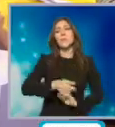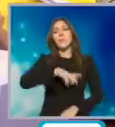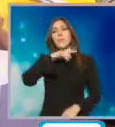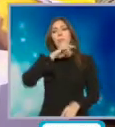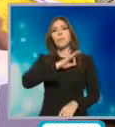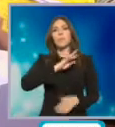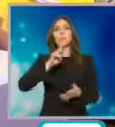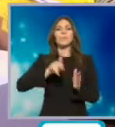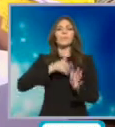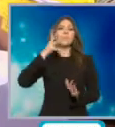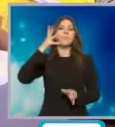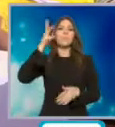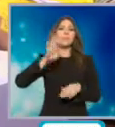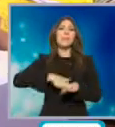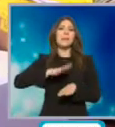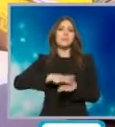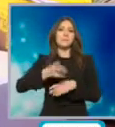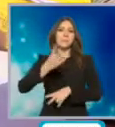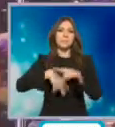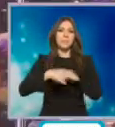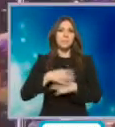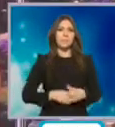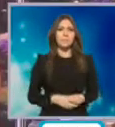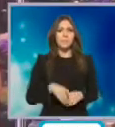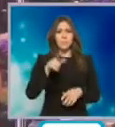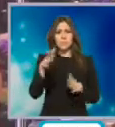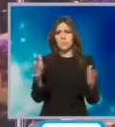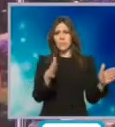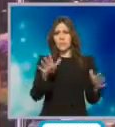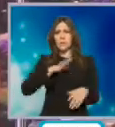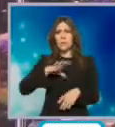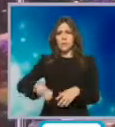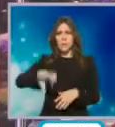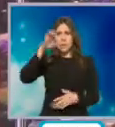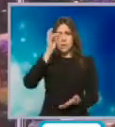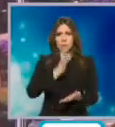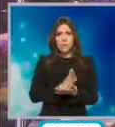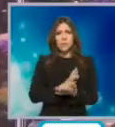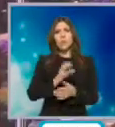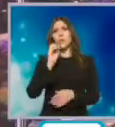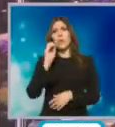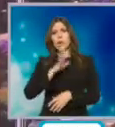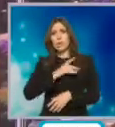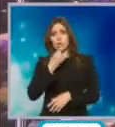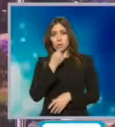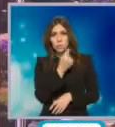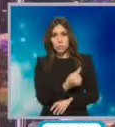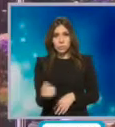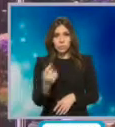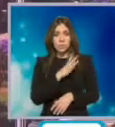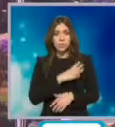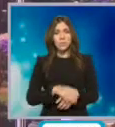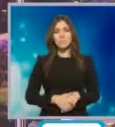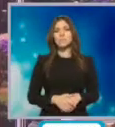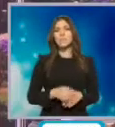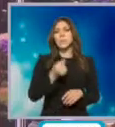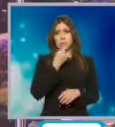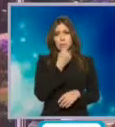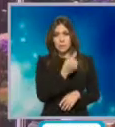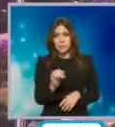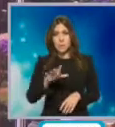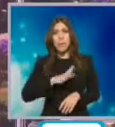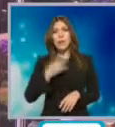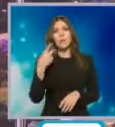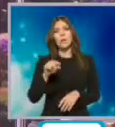específicas para que estos síntomas aparezcan? ¿Se puede presentar en niños, por ejemplo? Es muy poco frecuente, es mucho más frecuente en la adultez. En los adultos. Ajá.